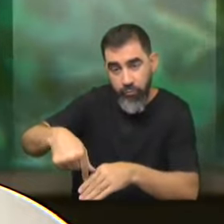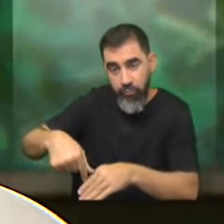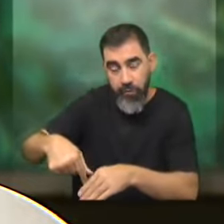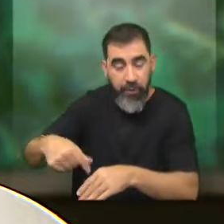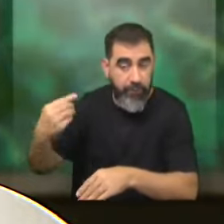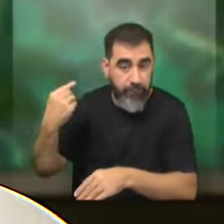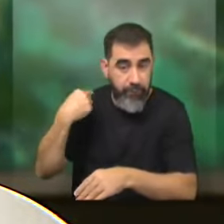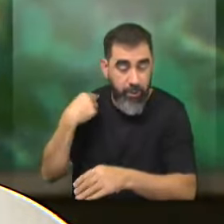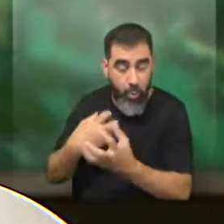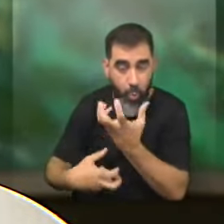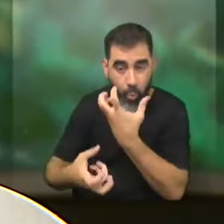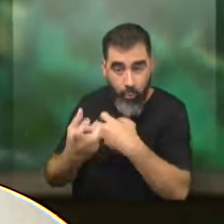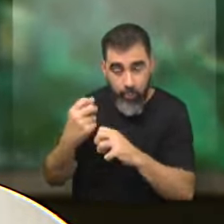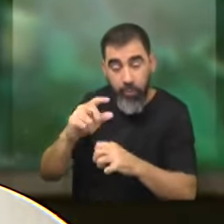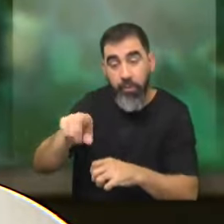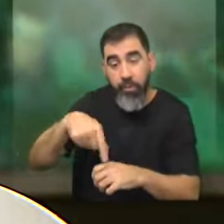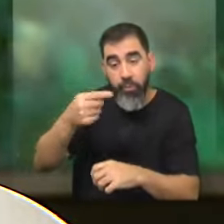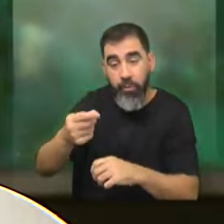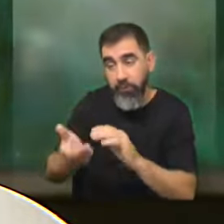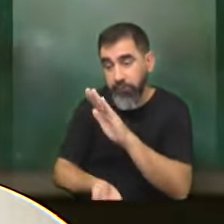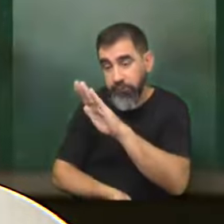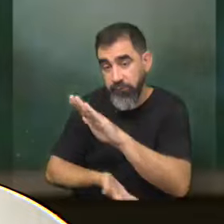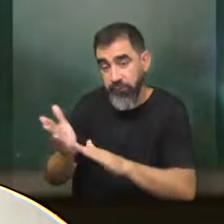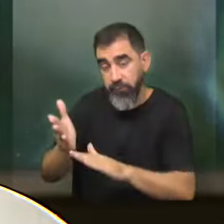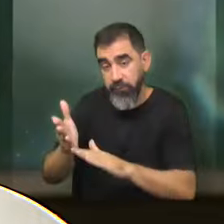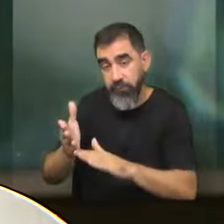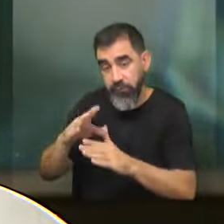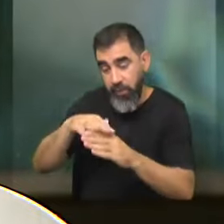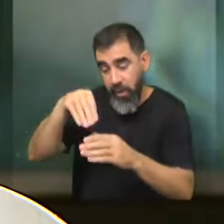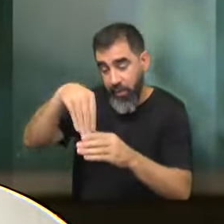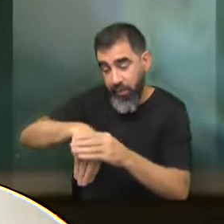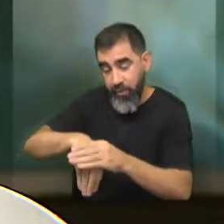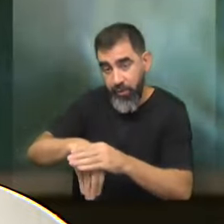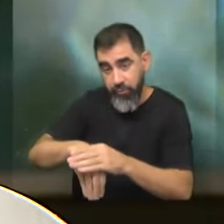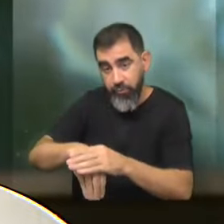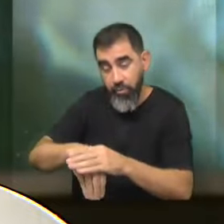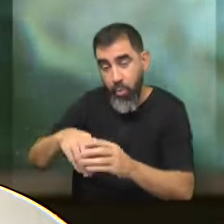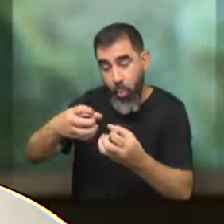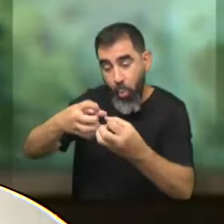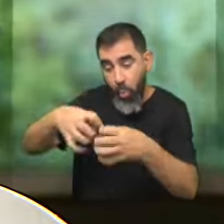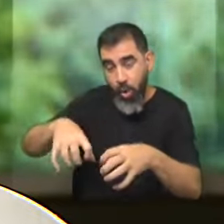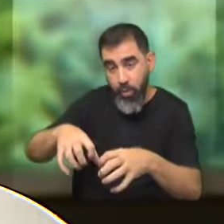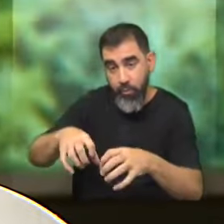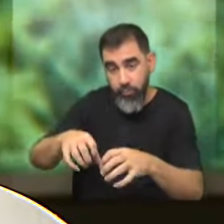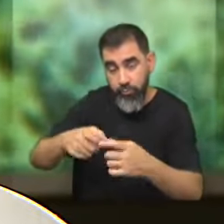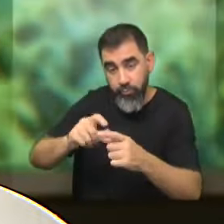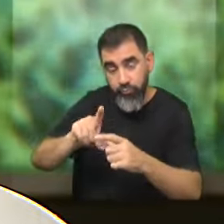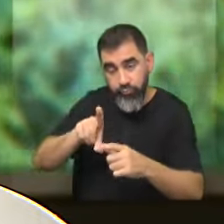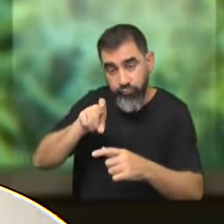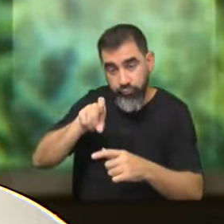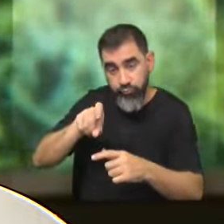grillo. Luego, la avispa se va, queda el grillo dentro de la cueva, donde hay un huevito allí, comienza la larva a